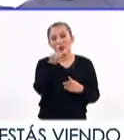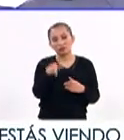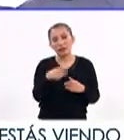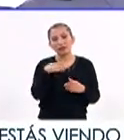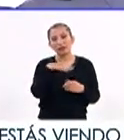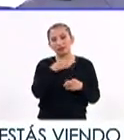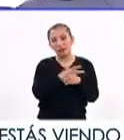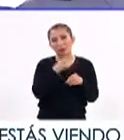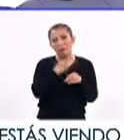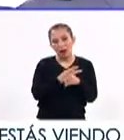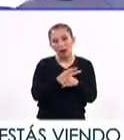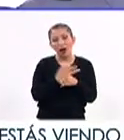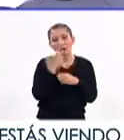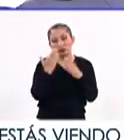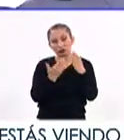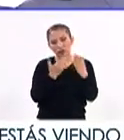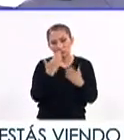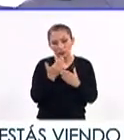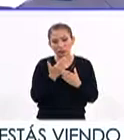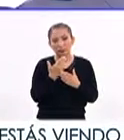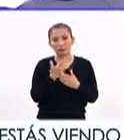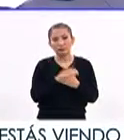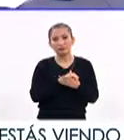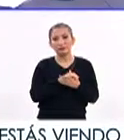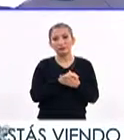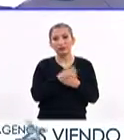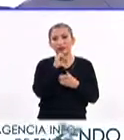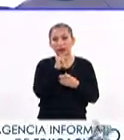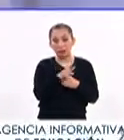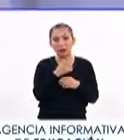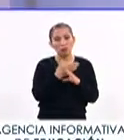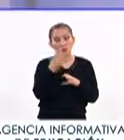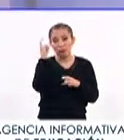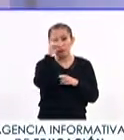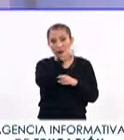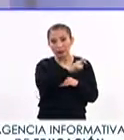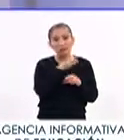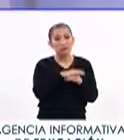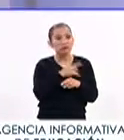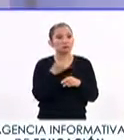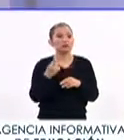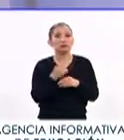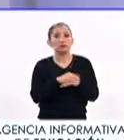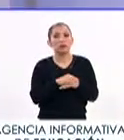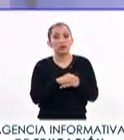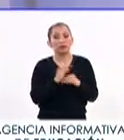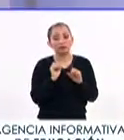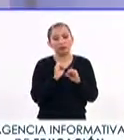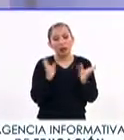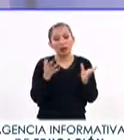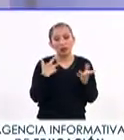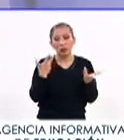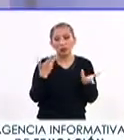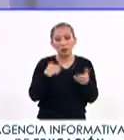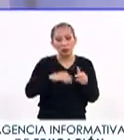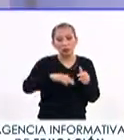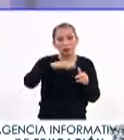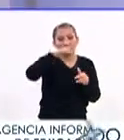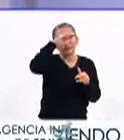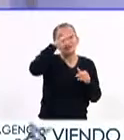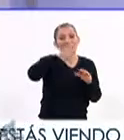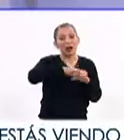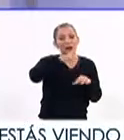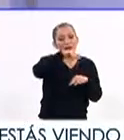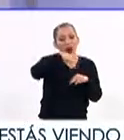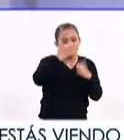luego el bachillerato, la preparatoria, también fue bastante difícil porque era, pues claro, conforme uno va creciendo es